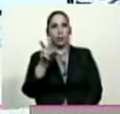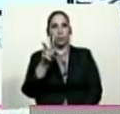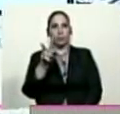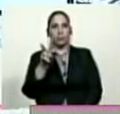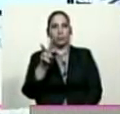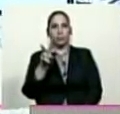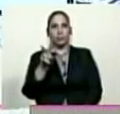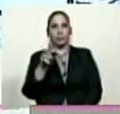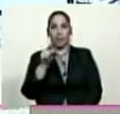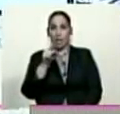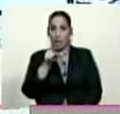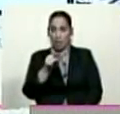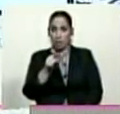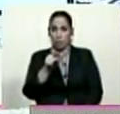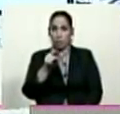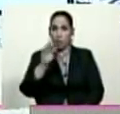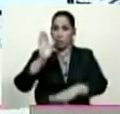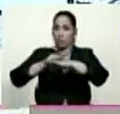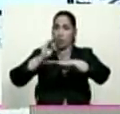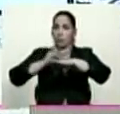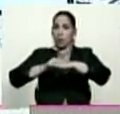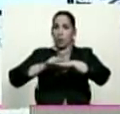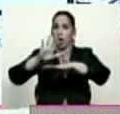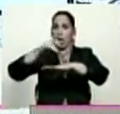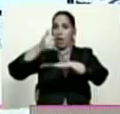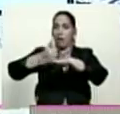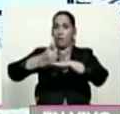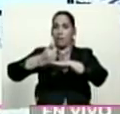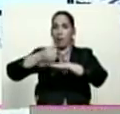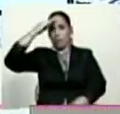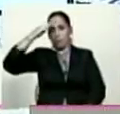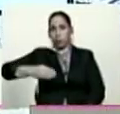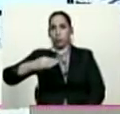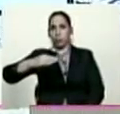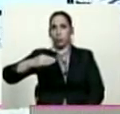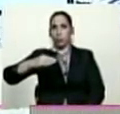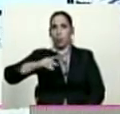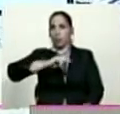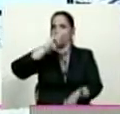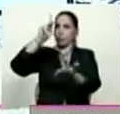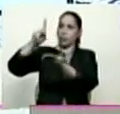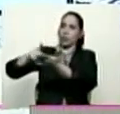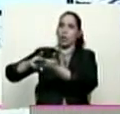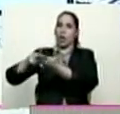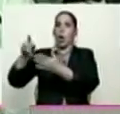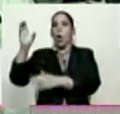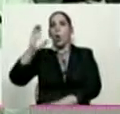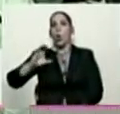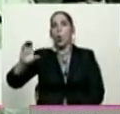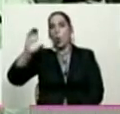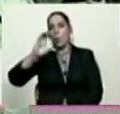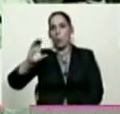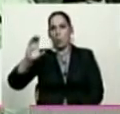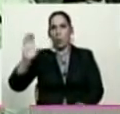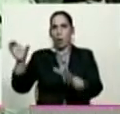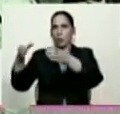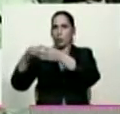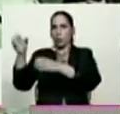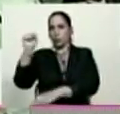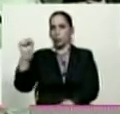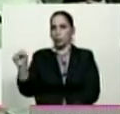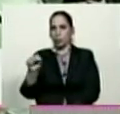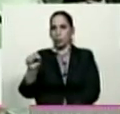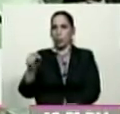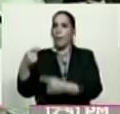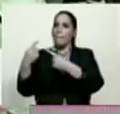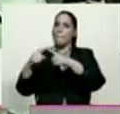Y por eso fue citado el jefe de las fuerzas militares colombianas al Comando Sur, por recomendación de Iván Duque, para que le leyeran la